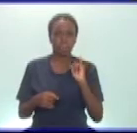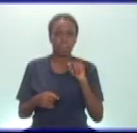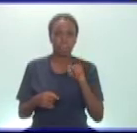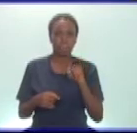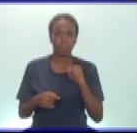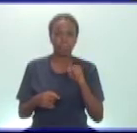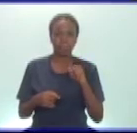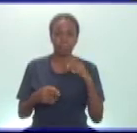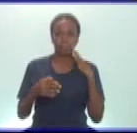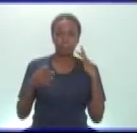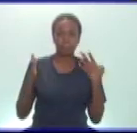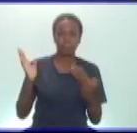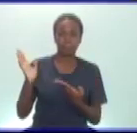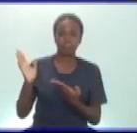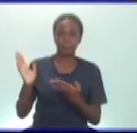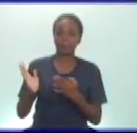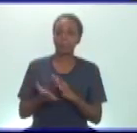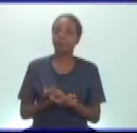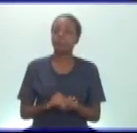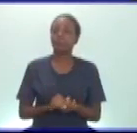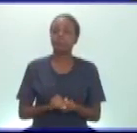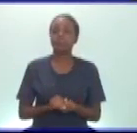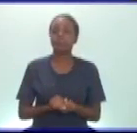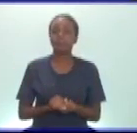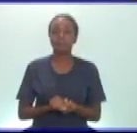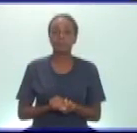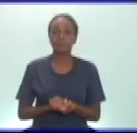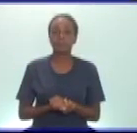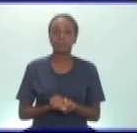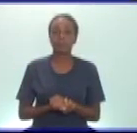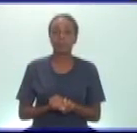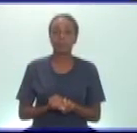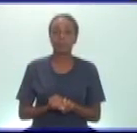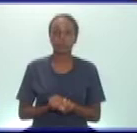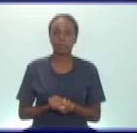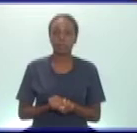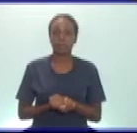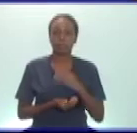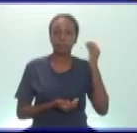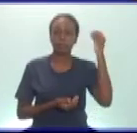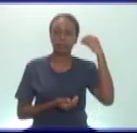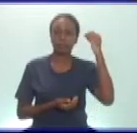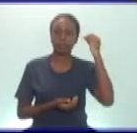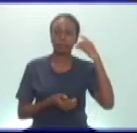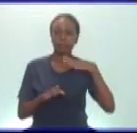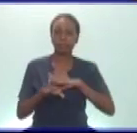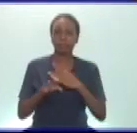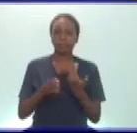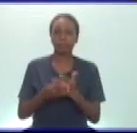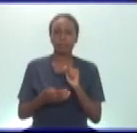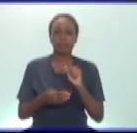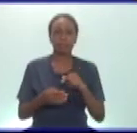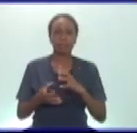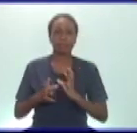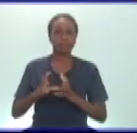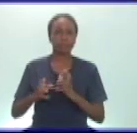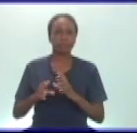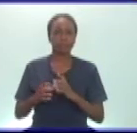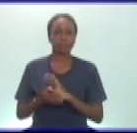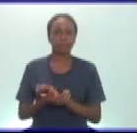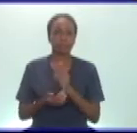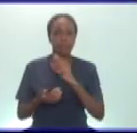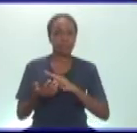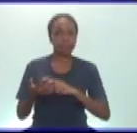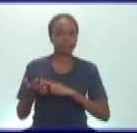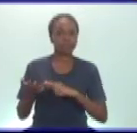estructurado por uno de los sustantivos en aposición que aparecen en la obra Ilíada, que usted sabe que prolifera esta estructura en la obra. Usted va a buscar alguno